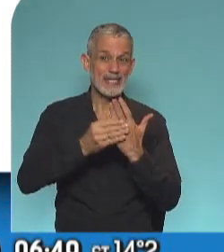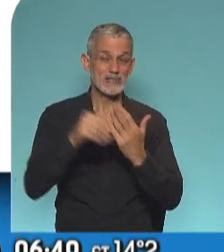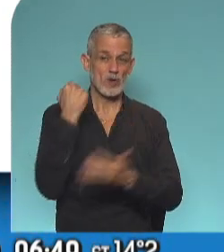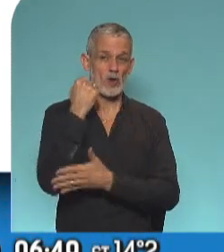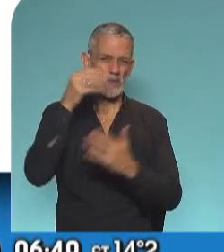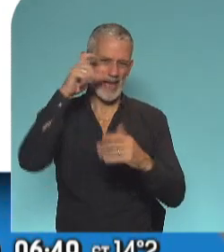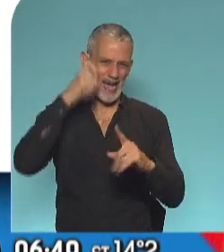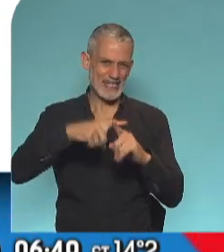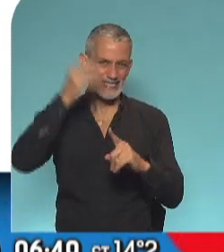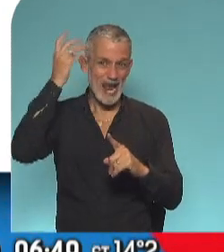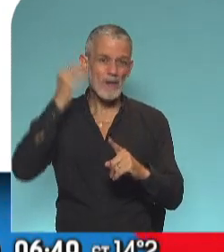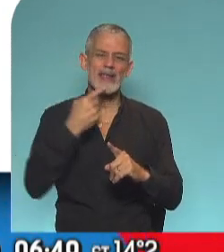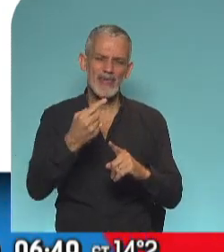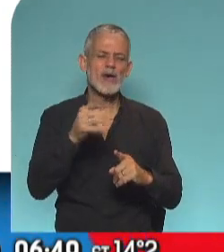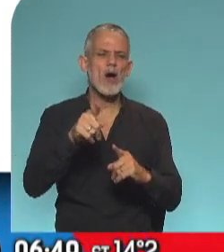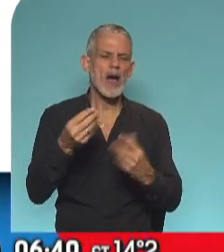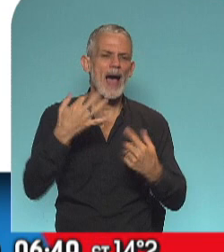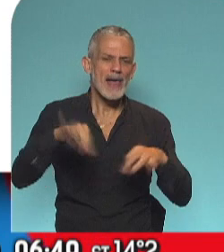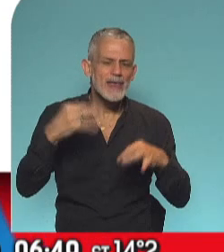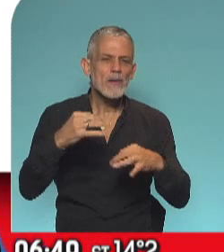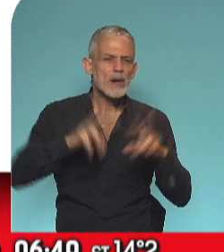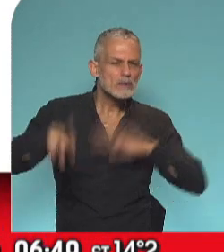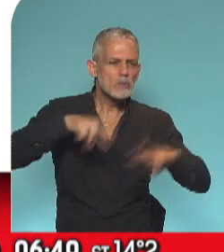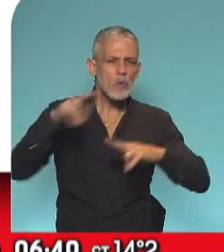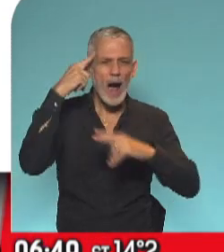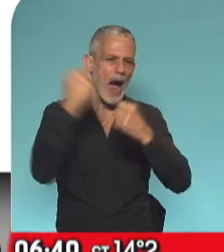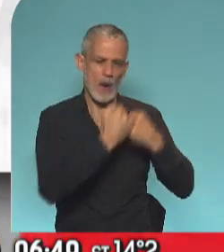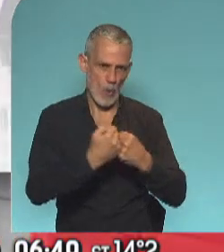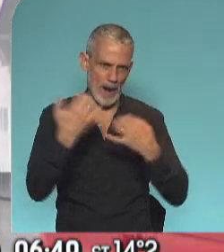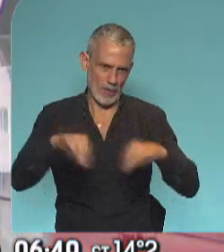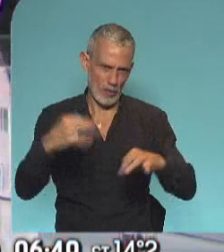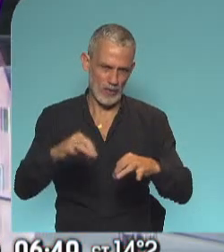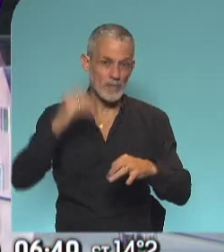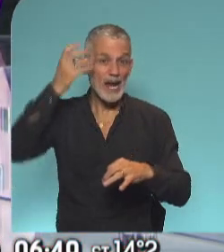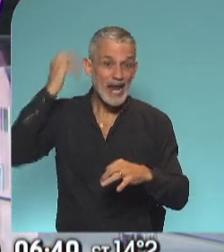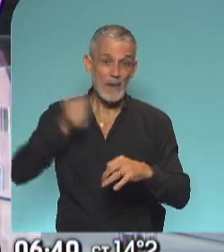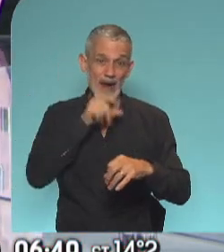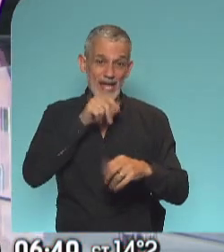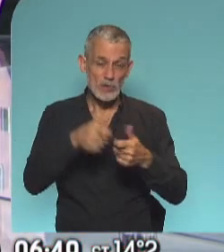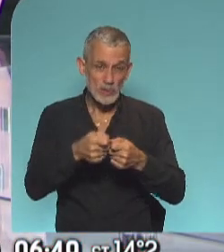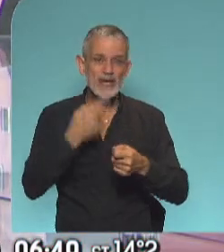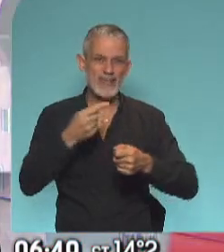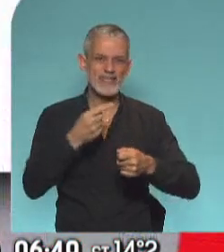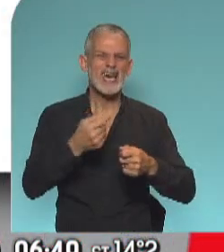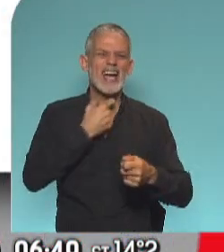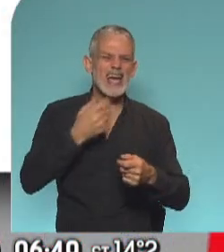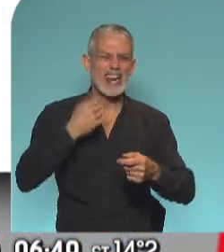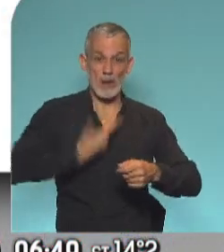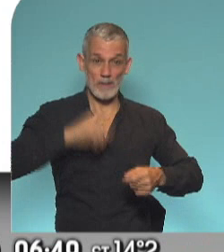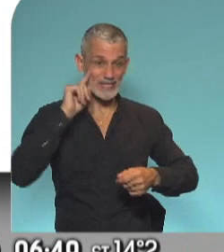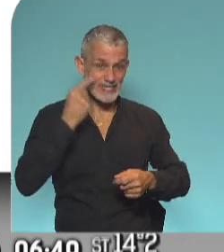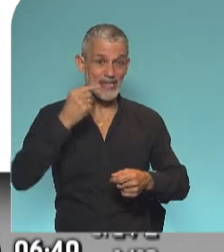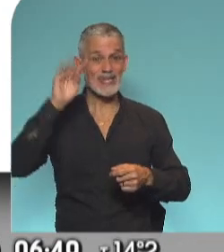Nación es precisamente esto: tratar de encontrar consensos. Dice Labaña a través de su cuenta de Twitter: pretender que el presidente y